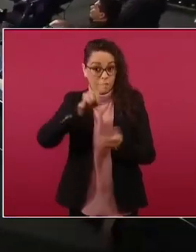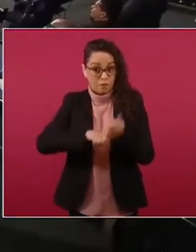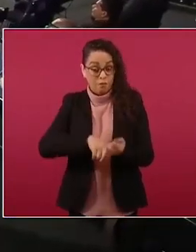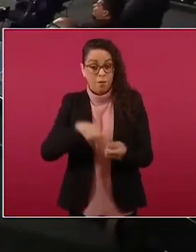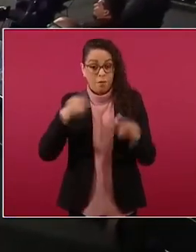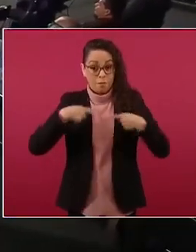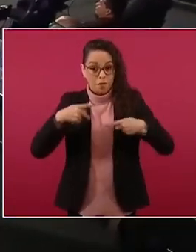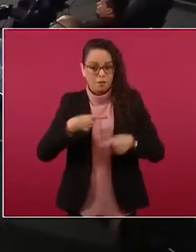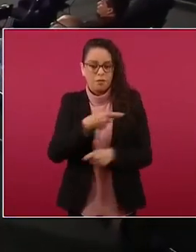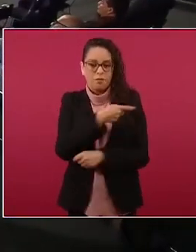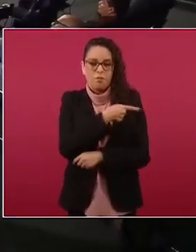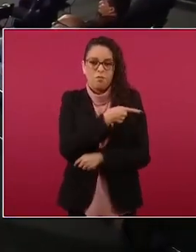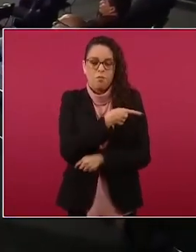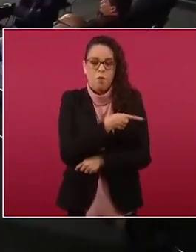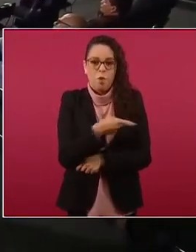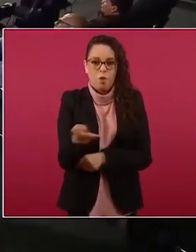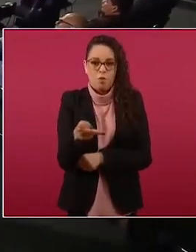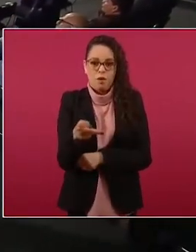que ha padecido